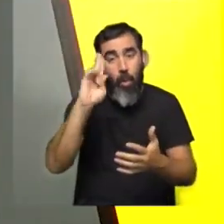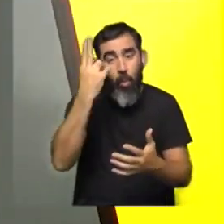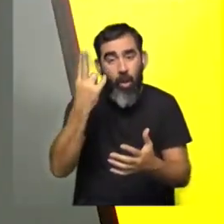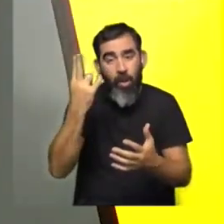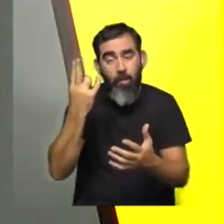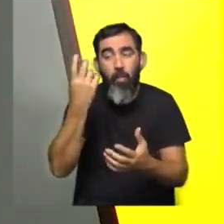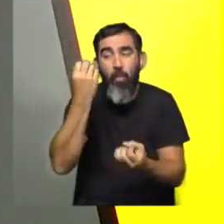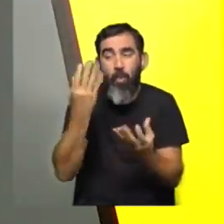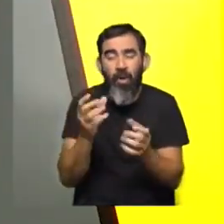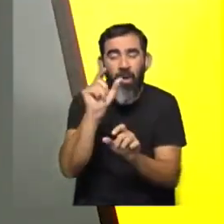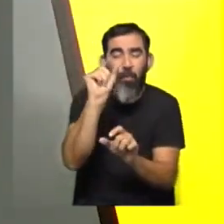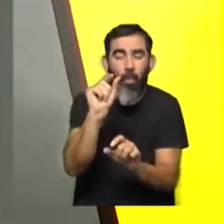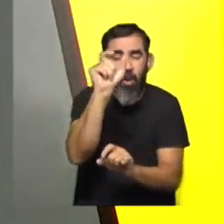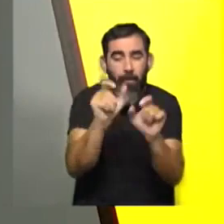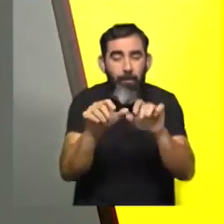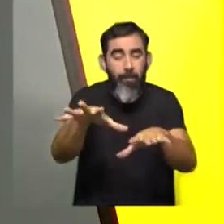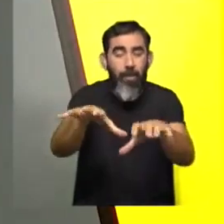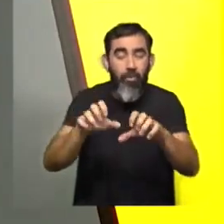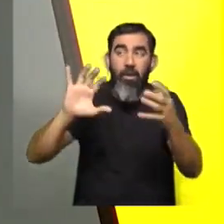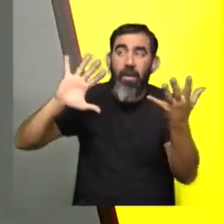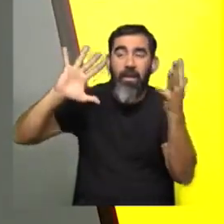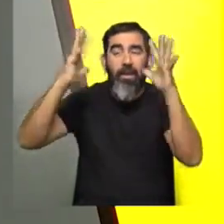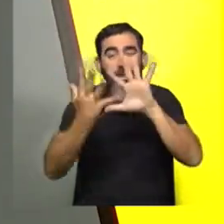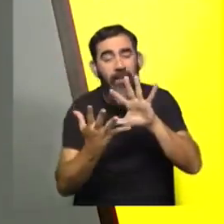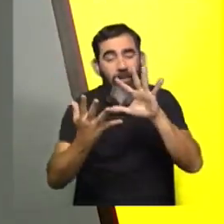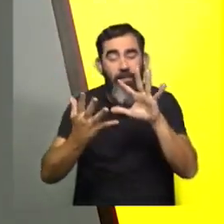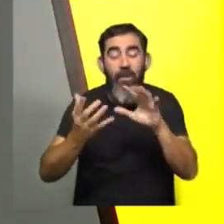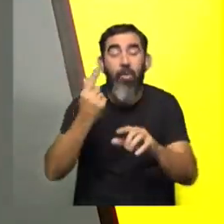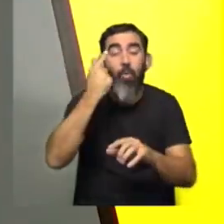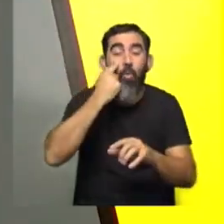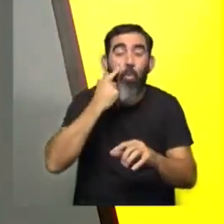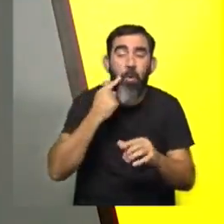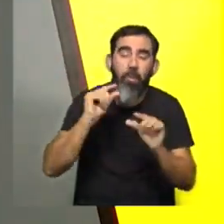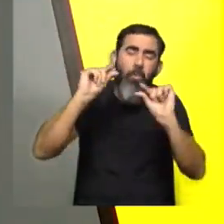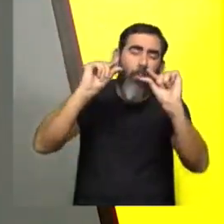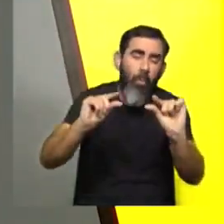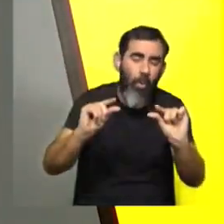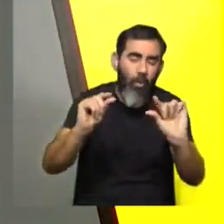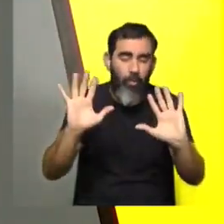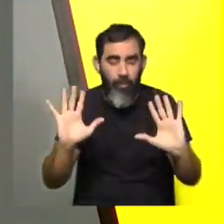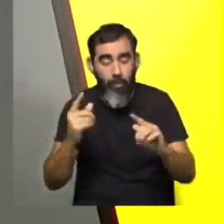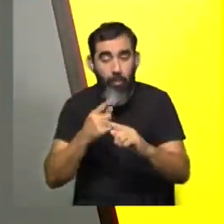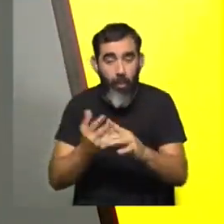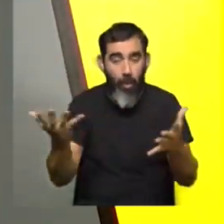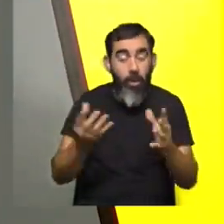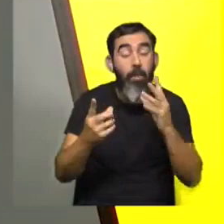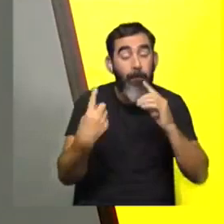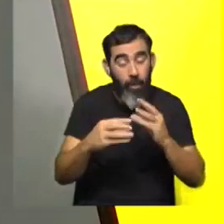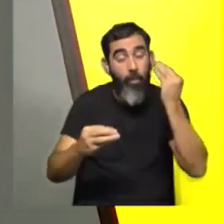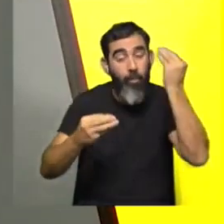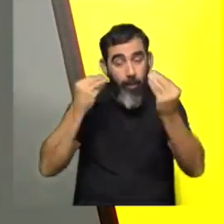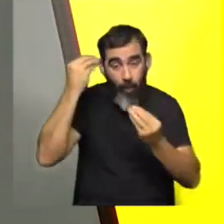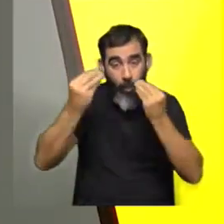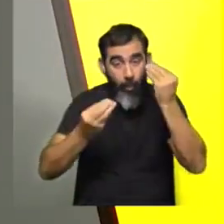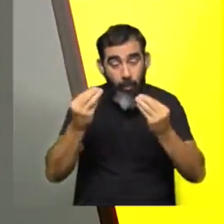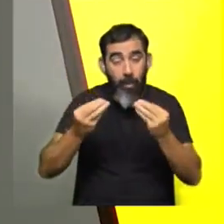proporción poblacional, por el clima y por otras razones, los números quizás no asustan tanto, pero por supuesto son preocupantes. Estamos hablando